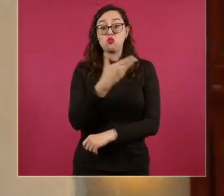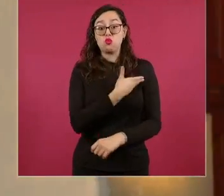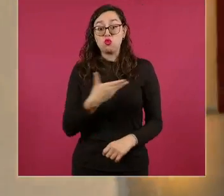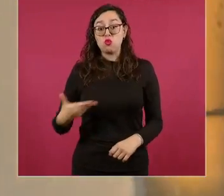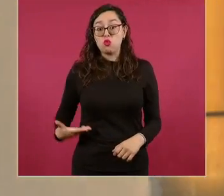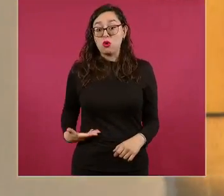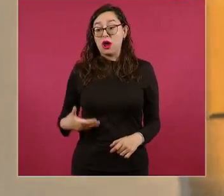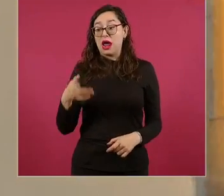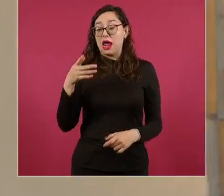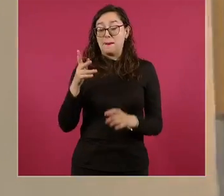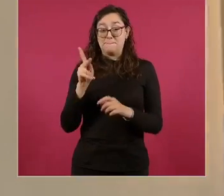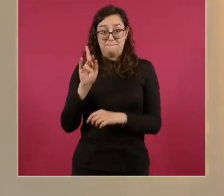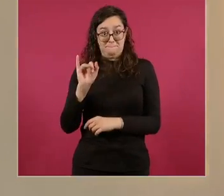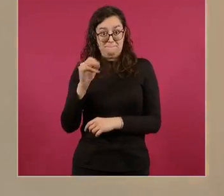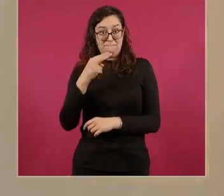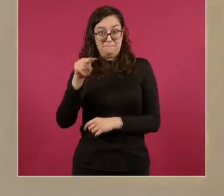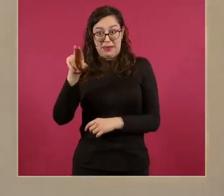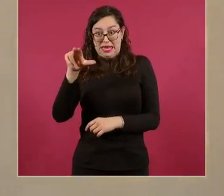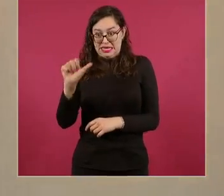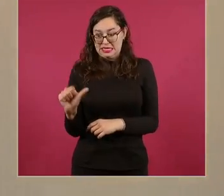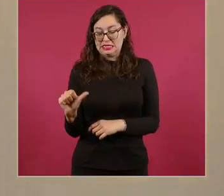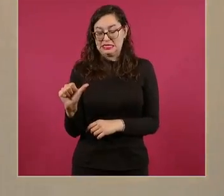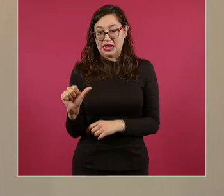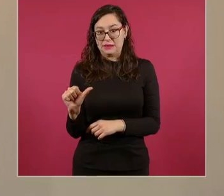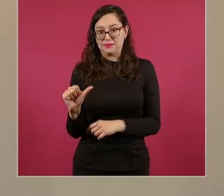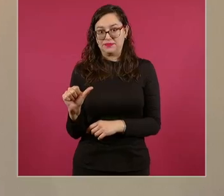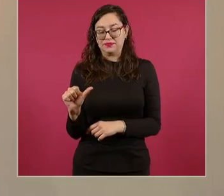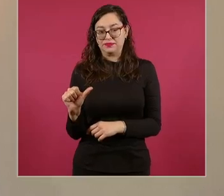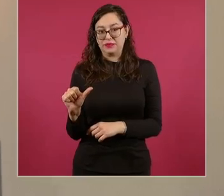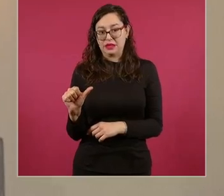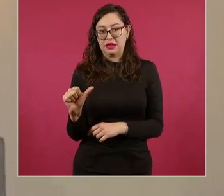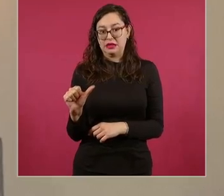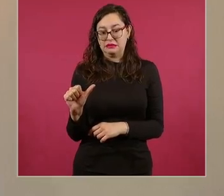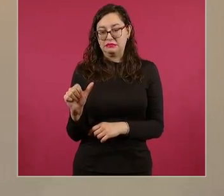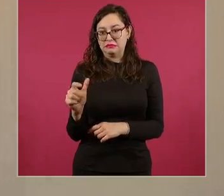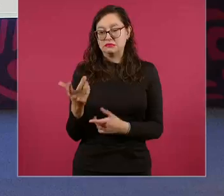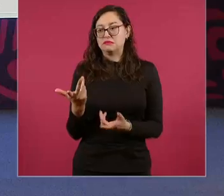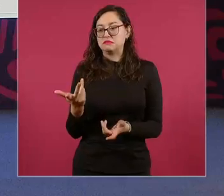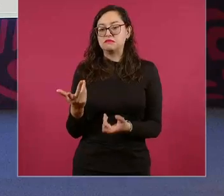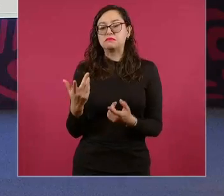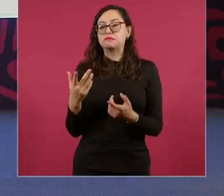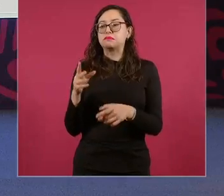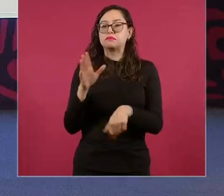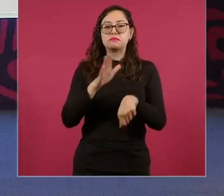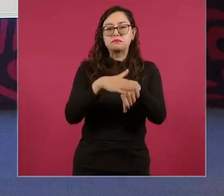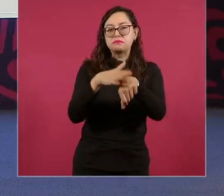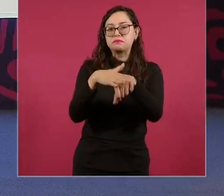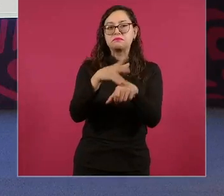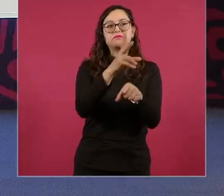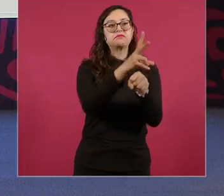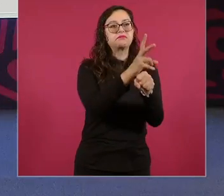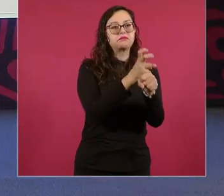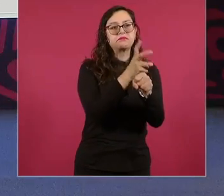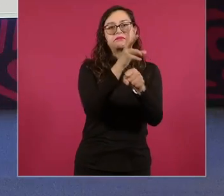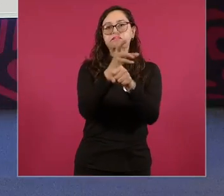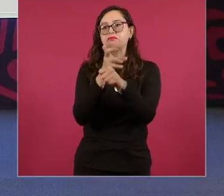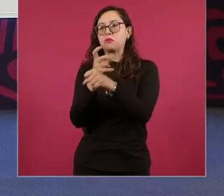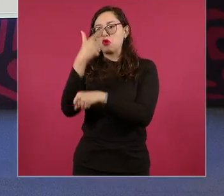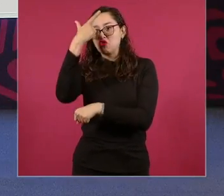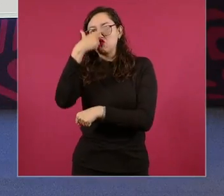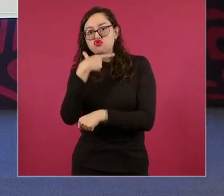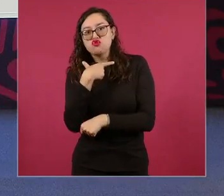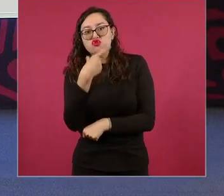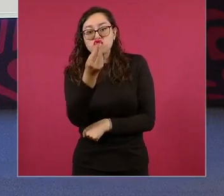cena privada. Estamos hablando meses antes de la elección presidencial, convoca a una cena privada en